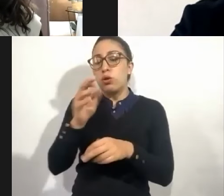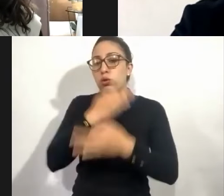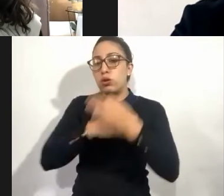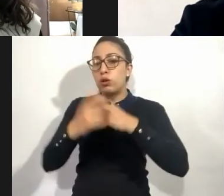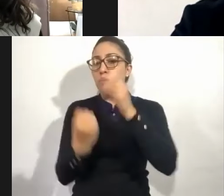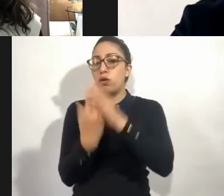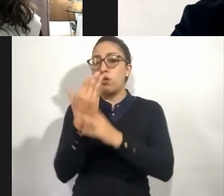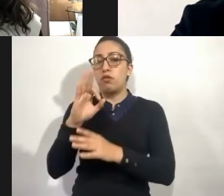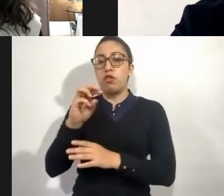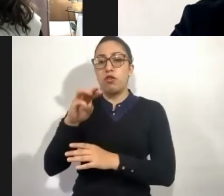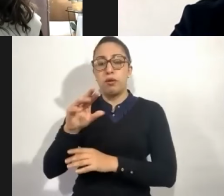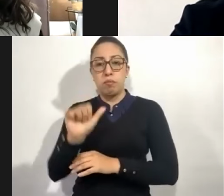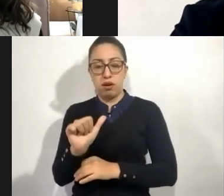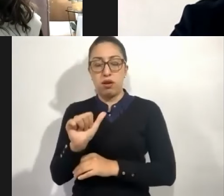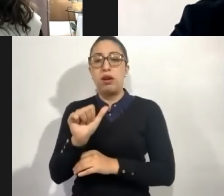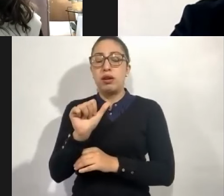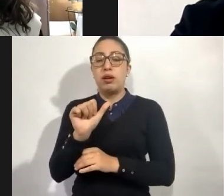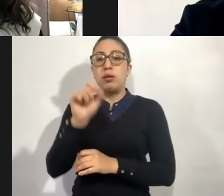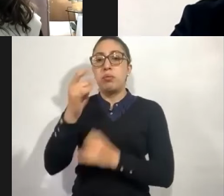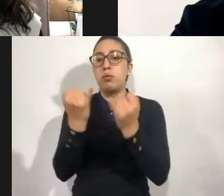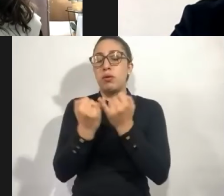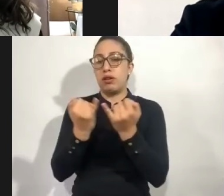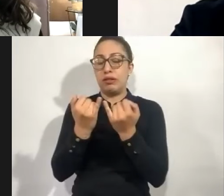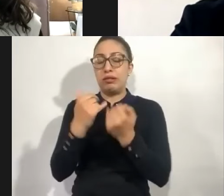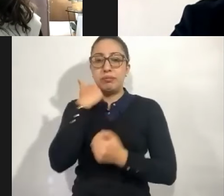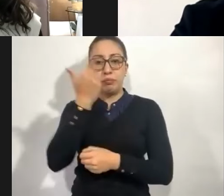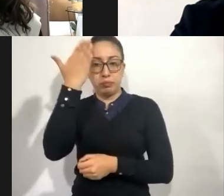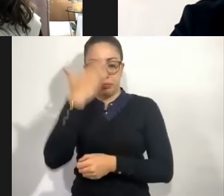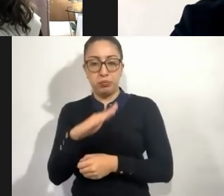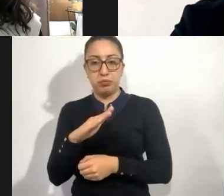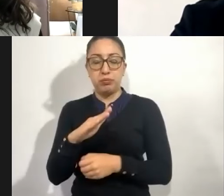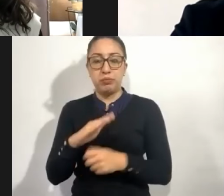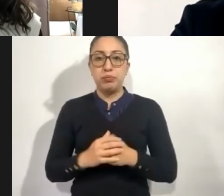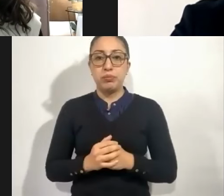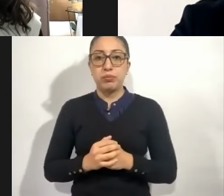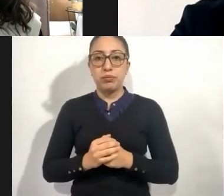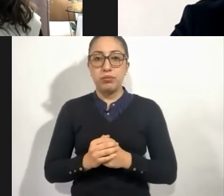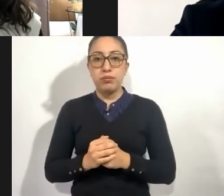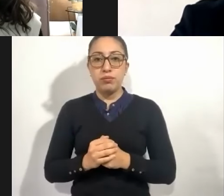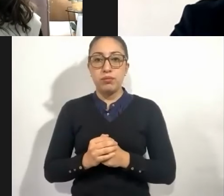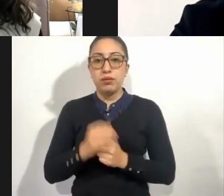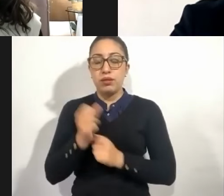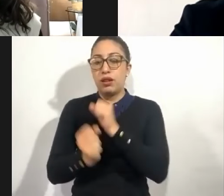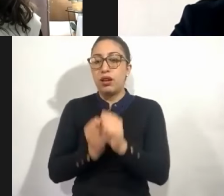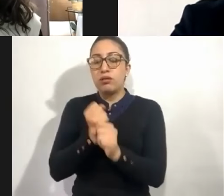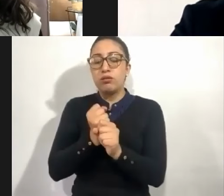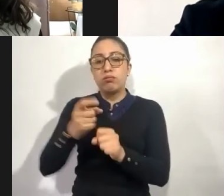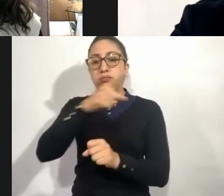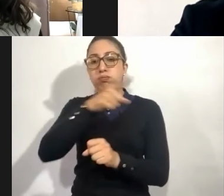¿Qué tan beneficioso se ha tornado este año para la ciudadanía?